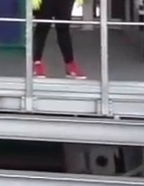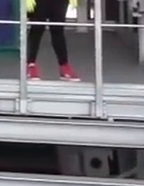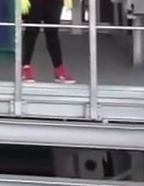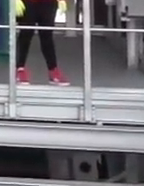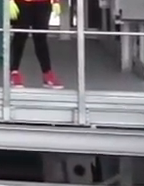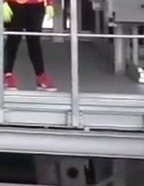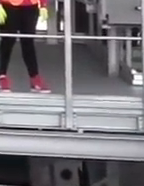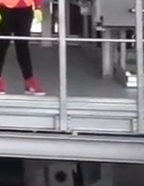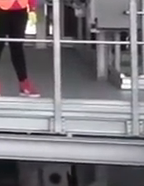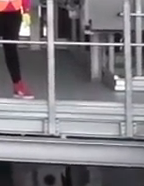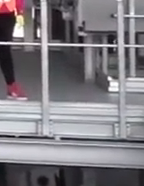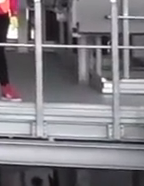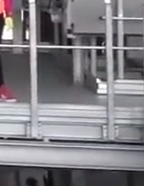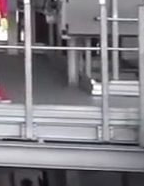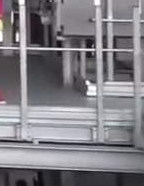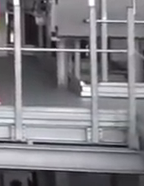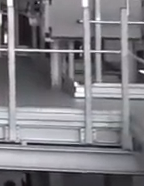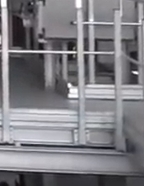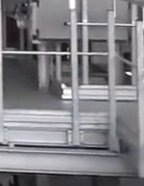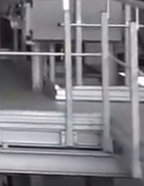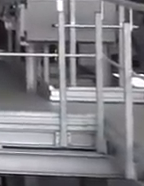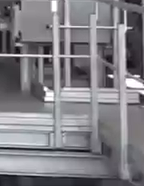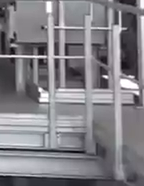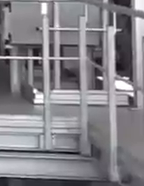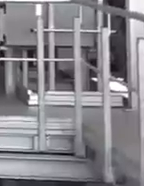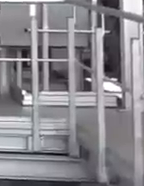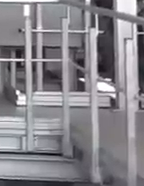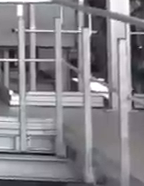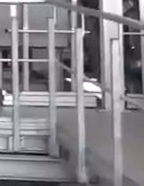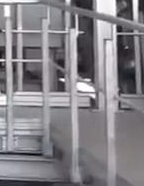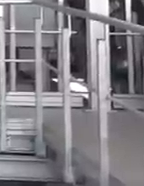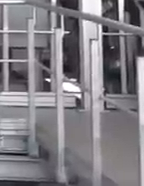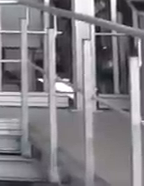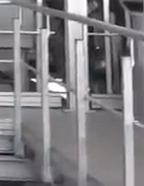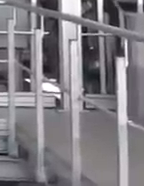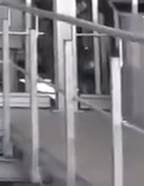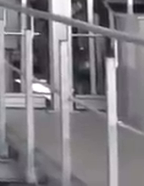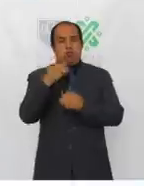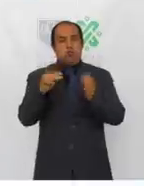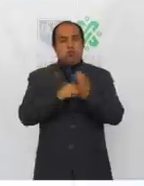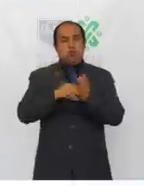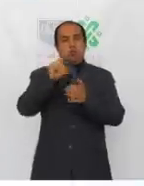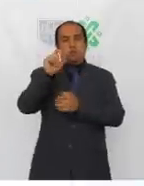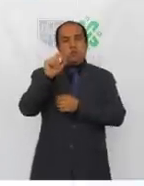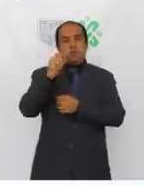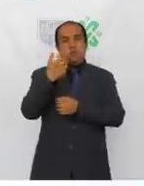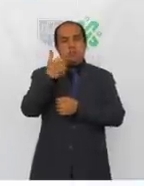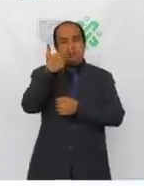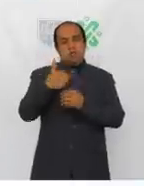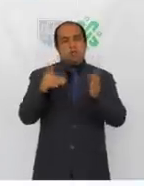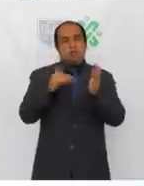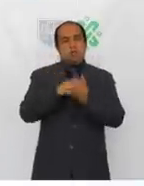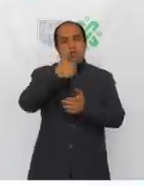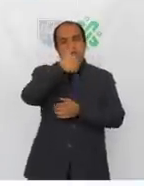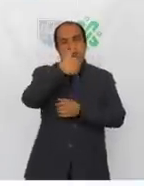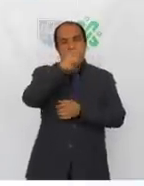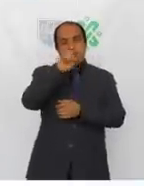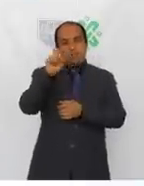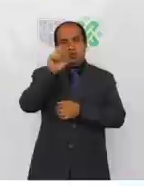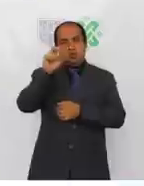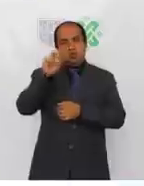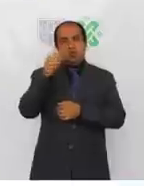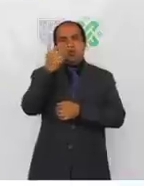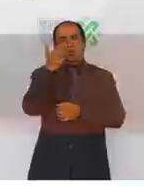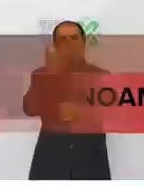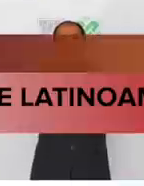toneladas. 2020 traemos un promedio de 7.138 toneladas. Esto representa un ahorro a